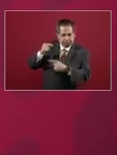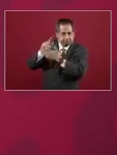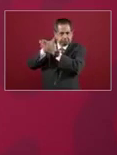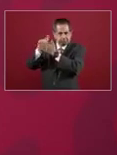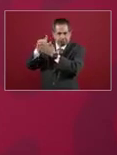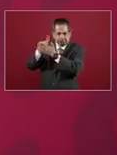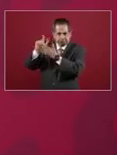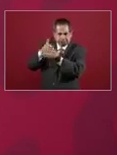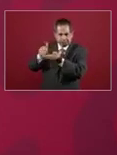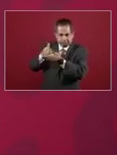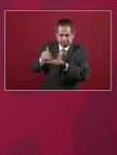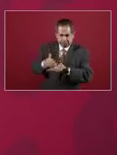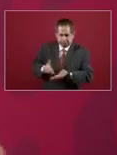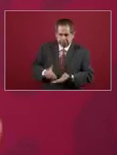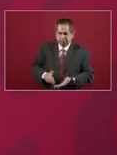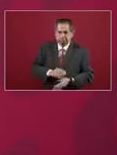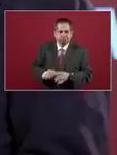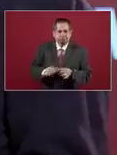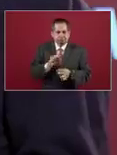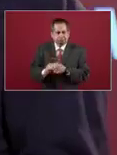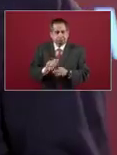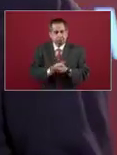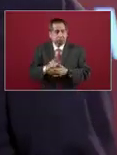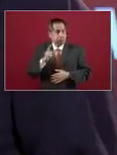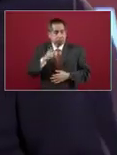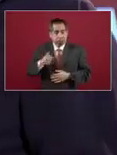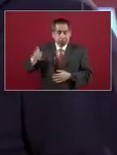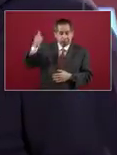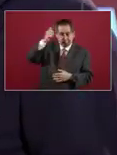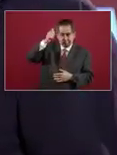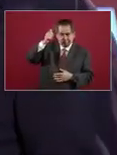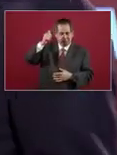Pero lo de arriba era lo más